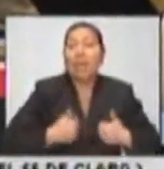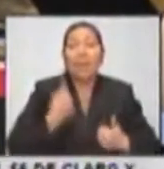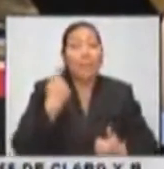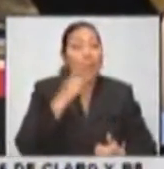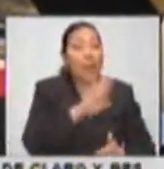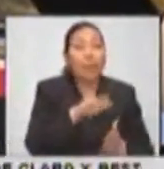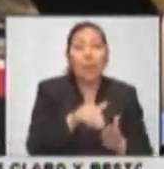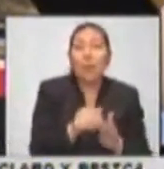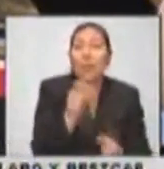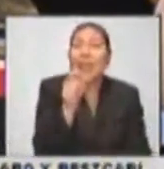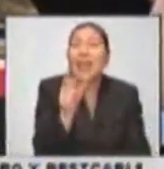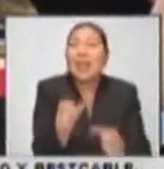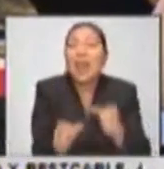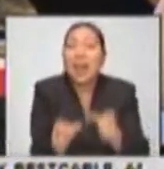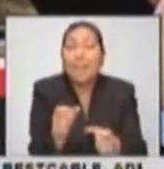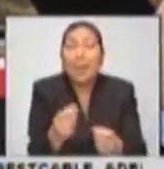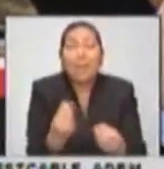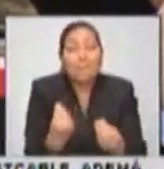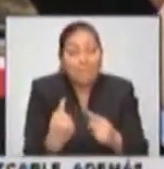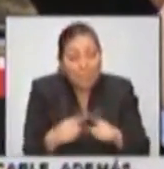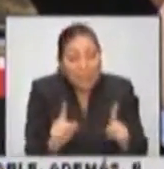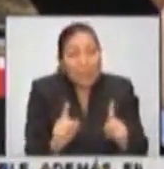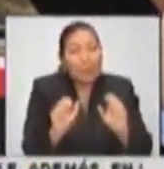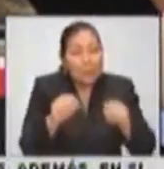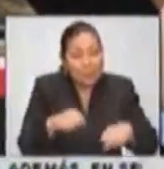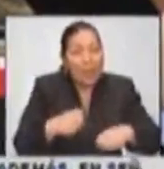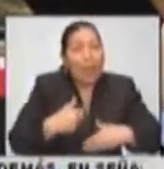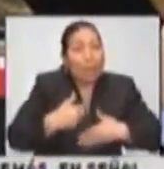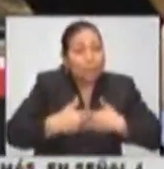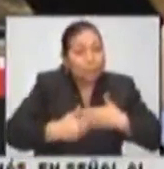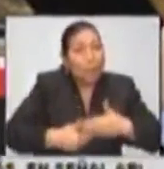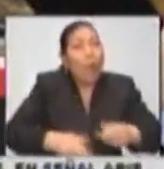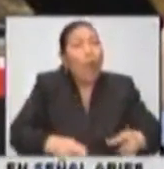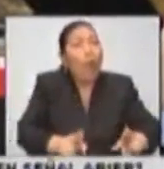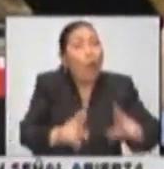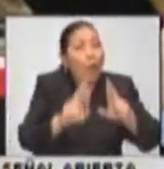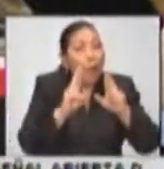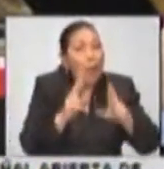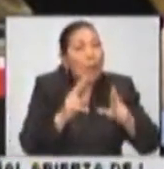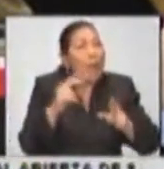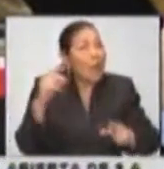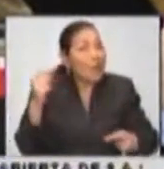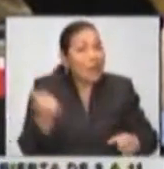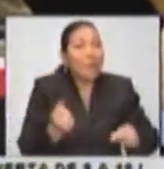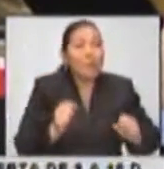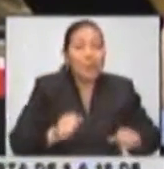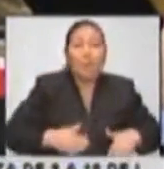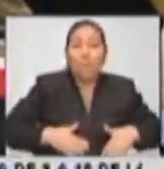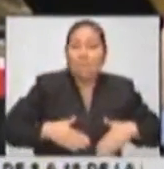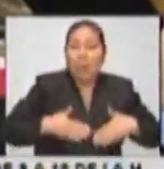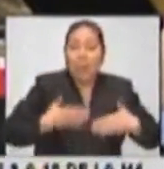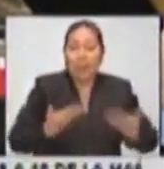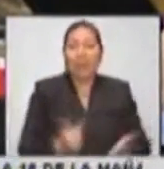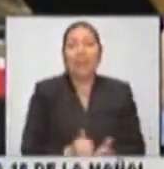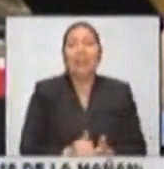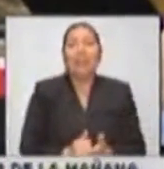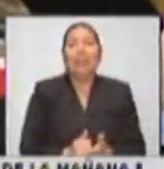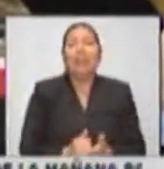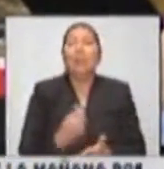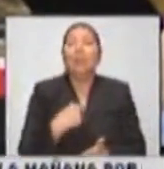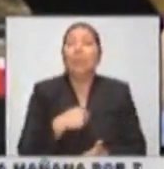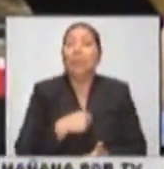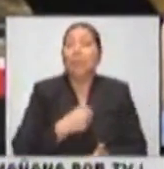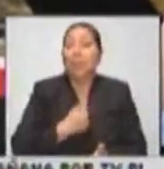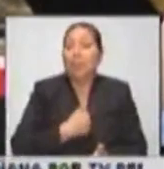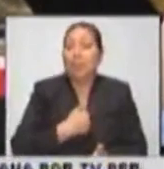gente, esas decidirlas, pero avanzarlas, yo diría, ojalá a la máxima velocidad que sea posible, y eso a veces nosotros